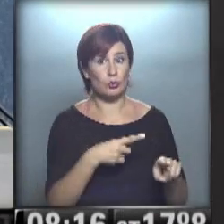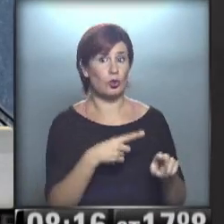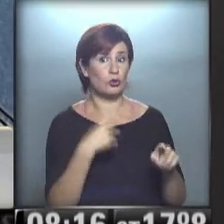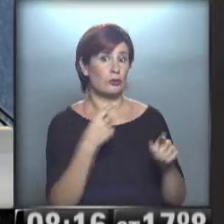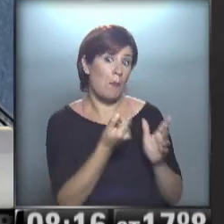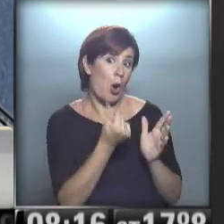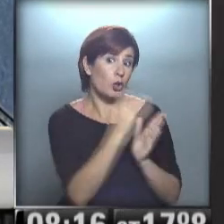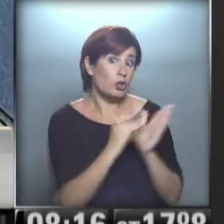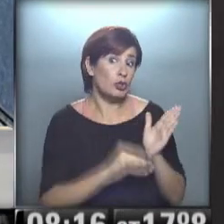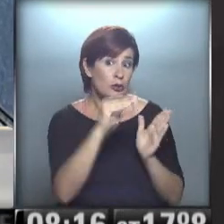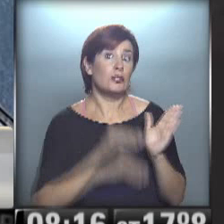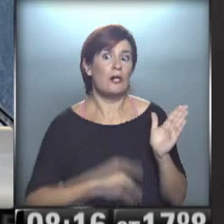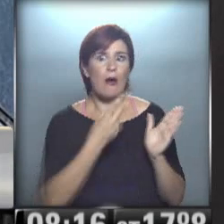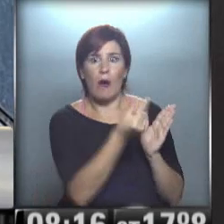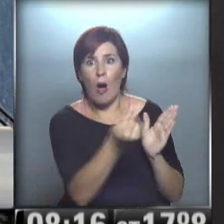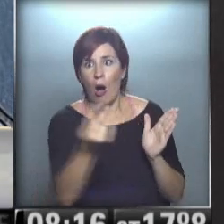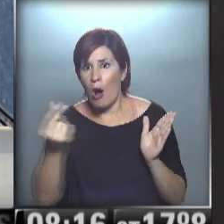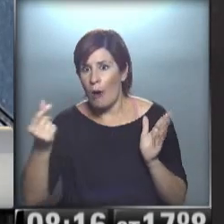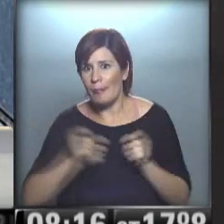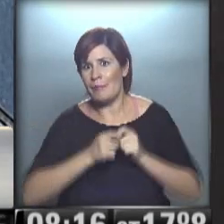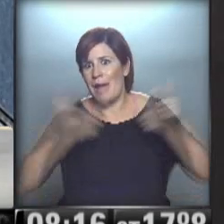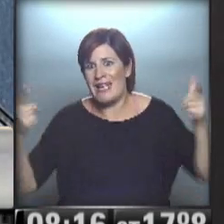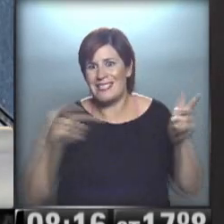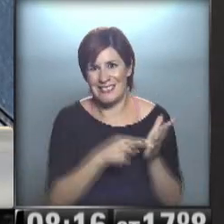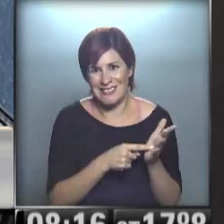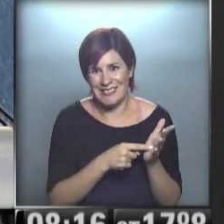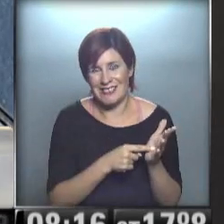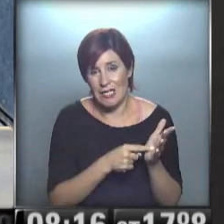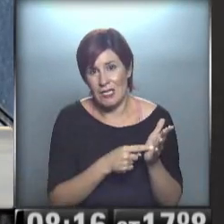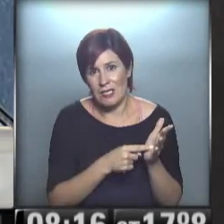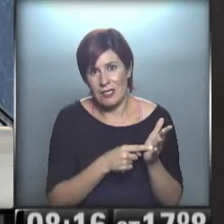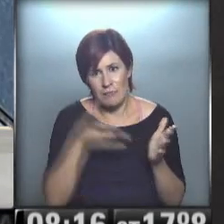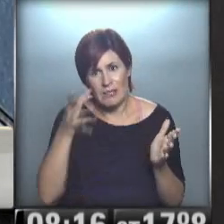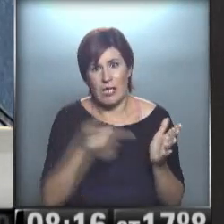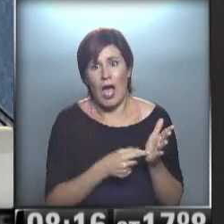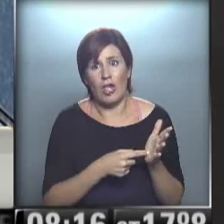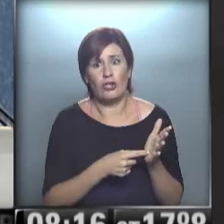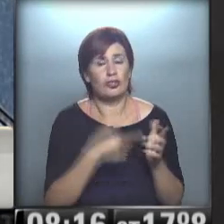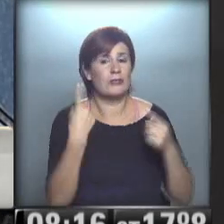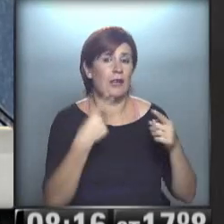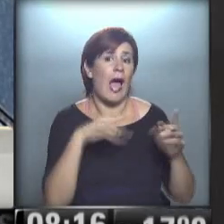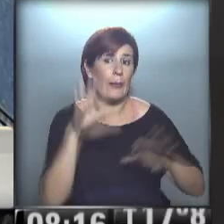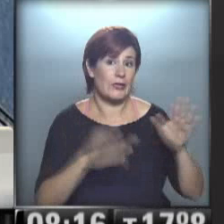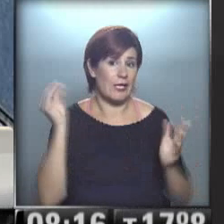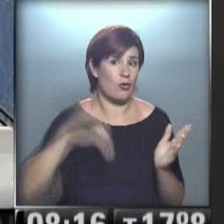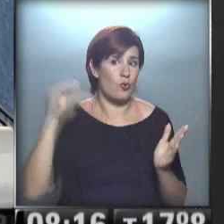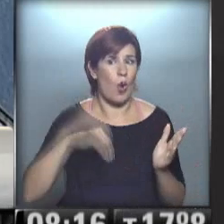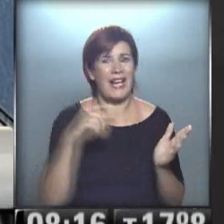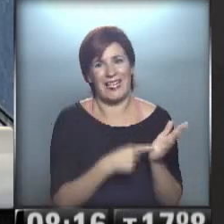que integran el programa Precios Cuidados ha aumentado de un modo exponencial, precisamente